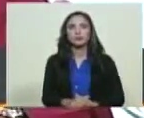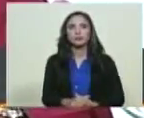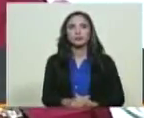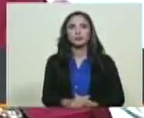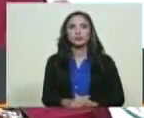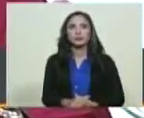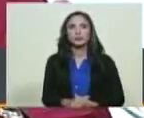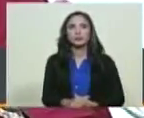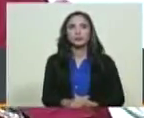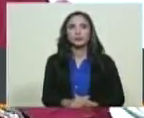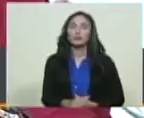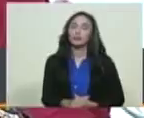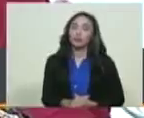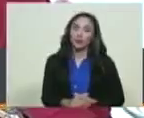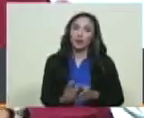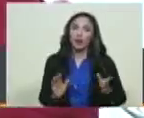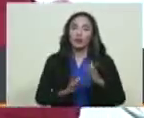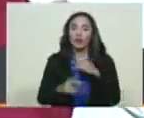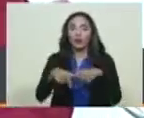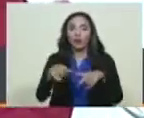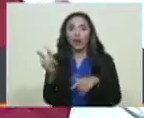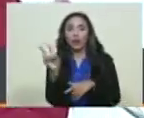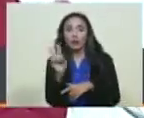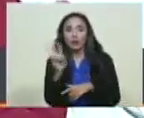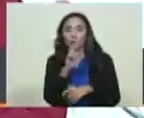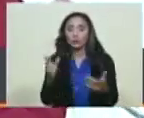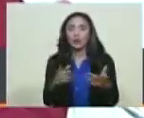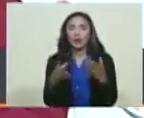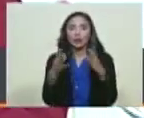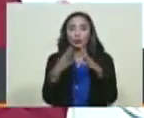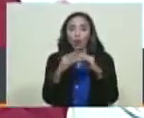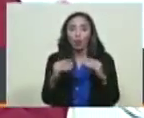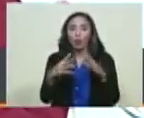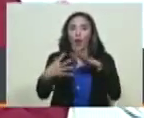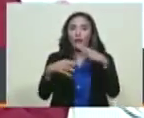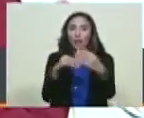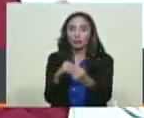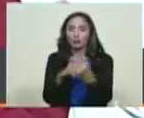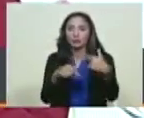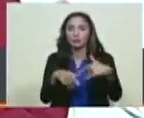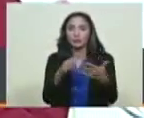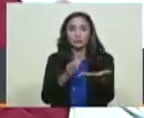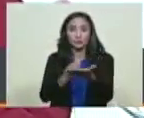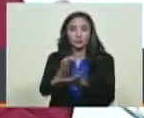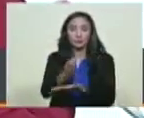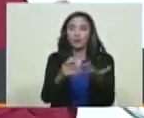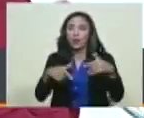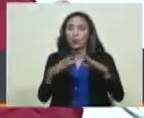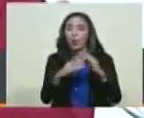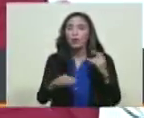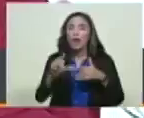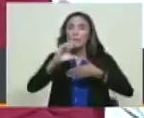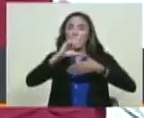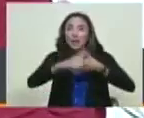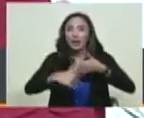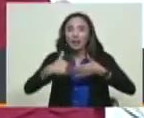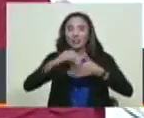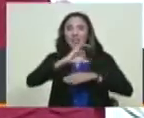y saben que en venezuela se está ajustado se está jugando el destino de américa latina y el caribe